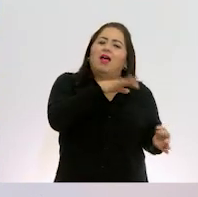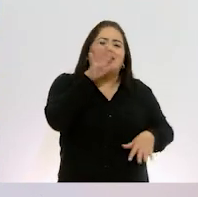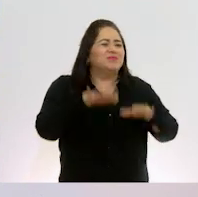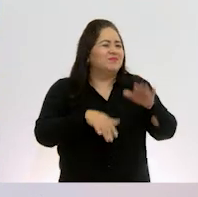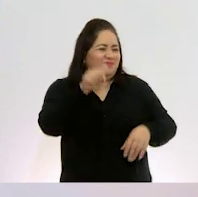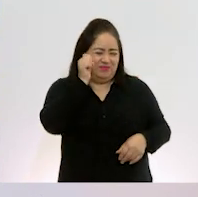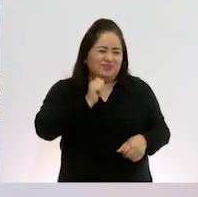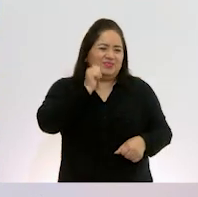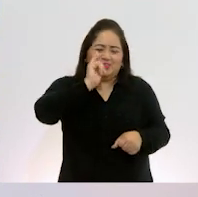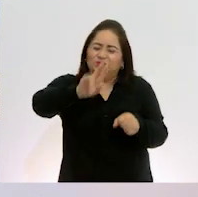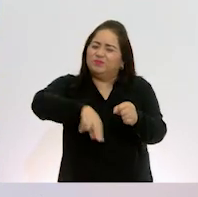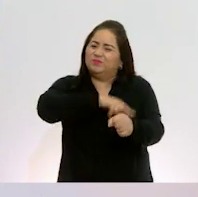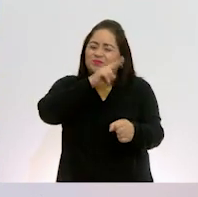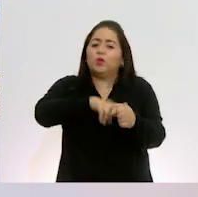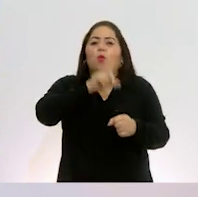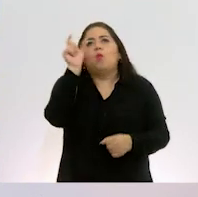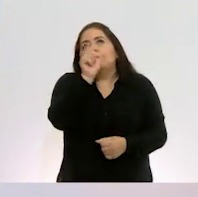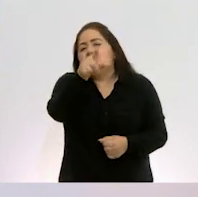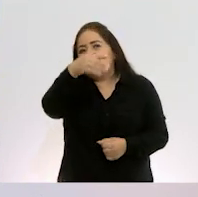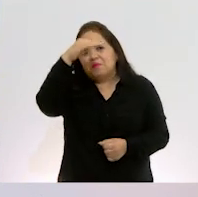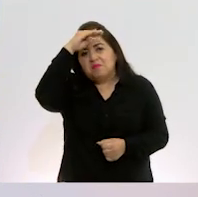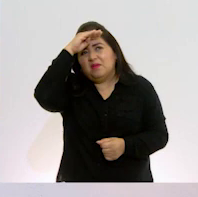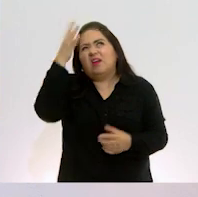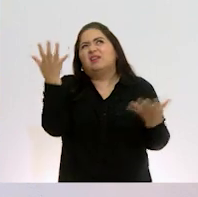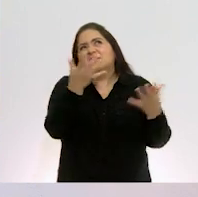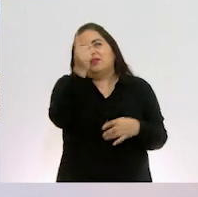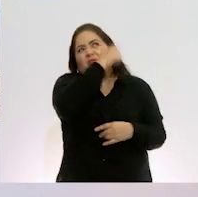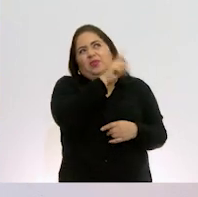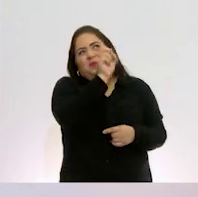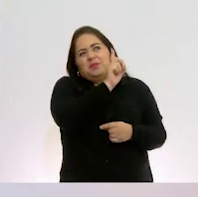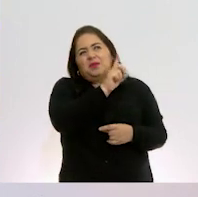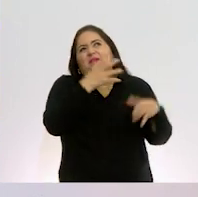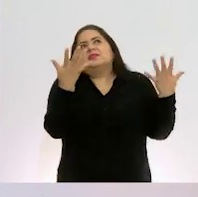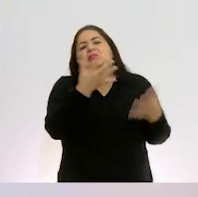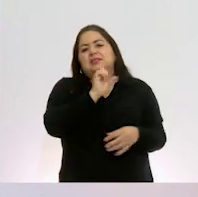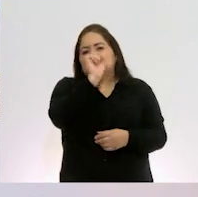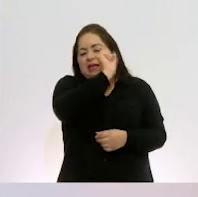ejemplo, cuando pensaste que hiciste el domingo, que hiciste el